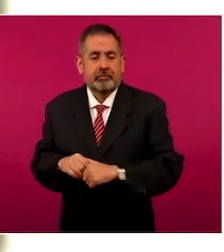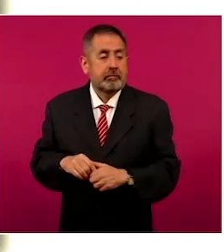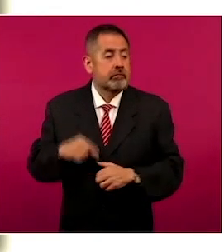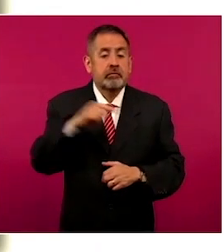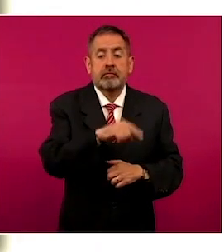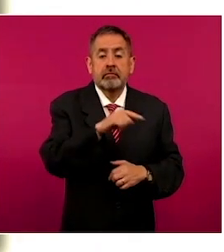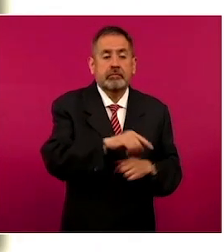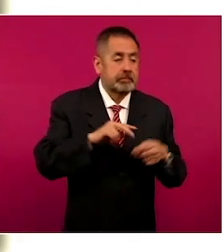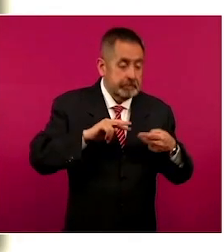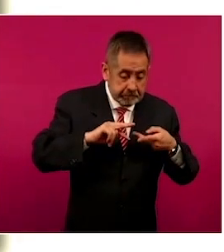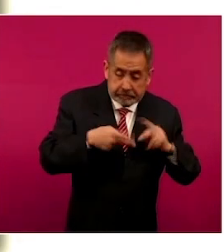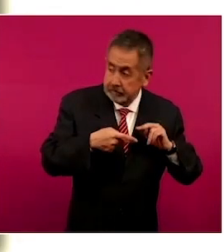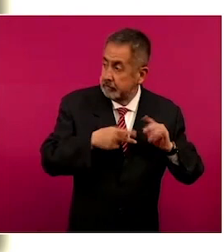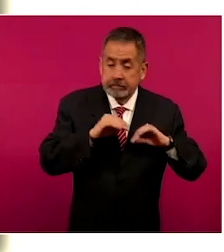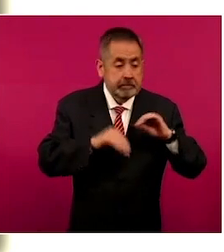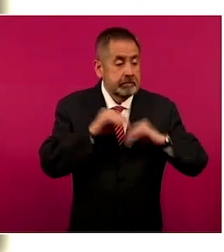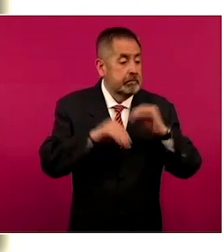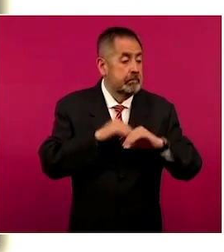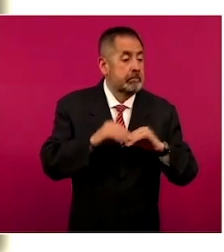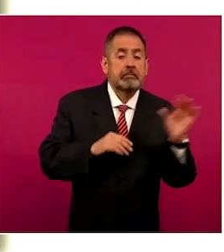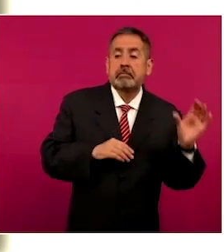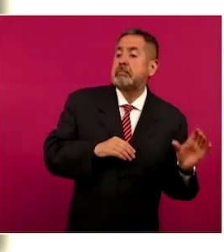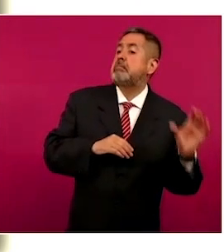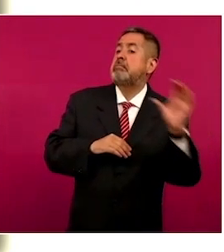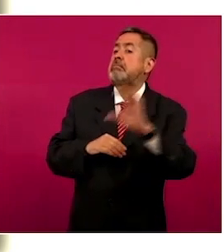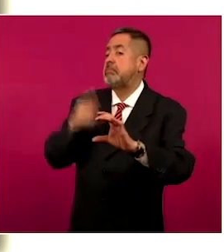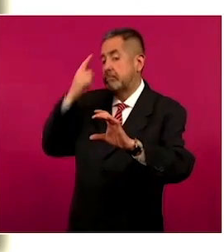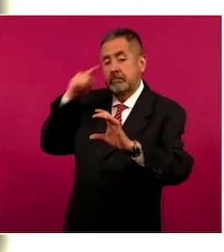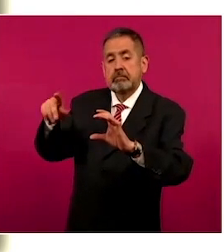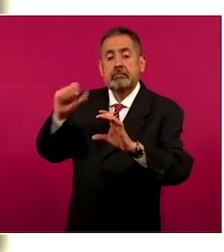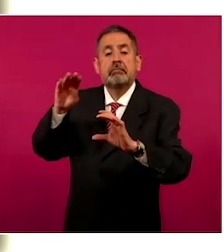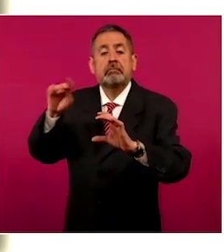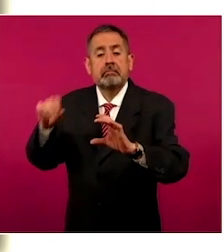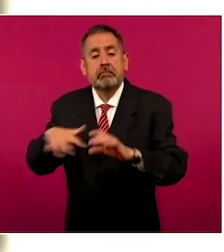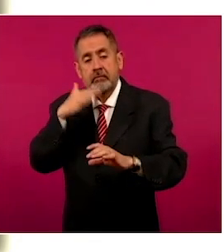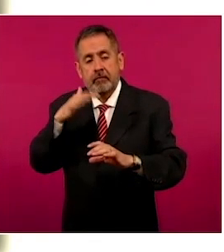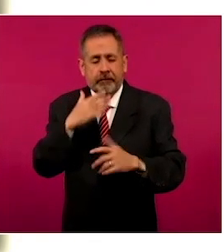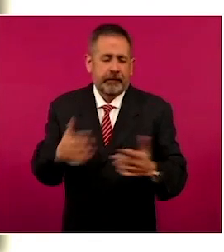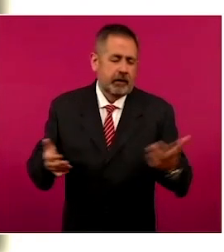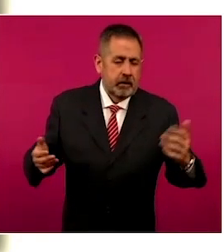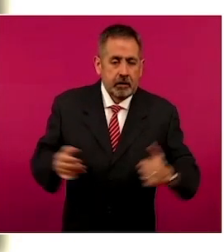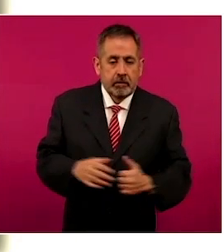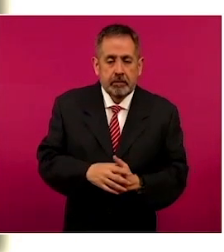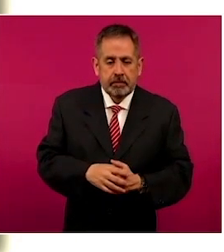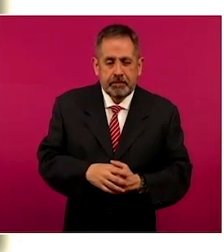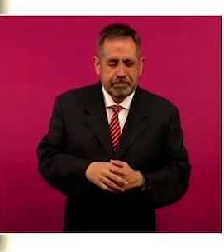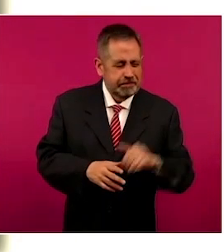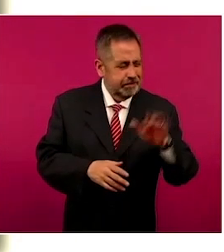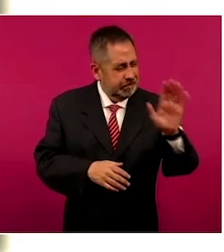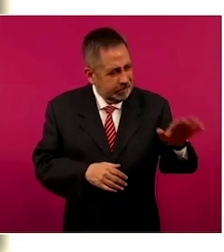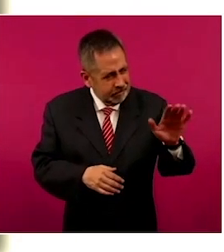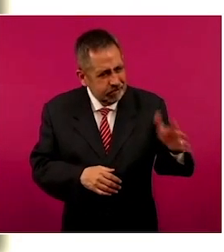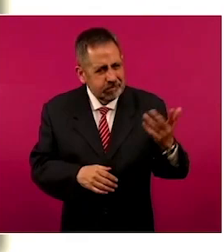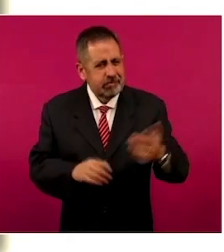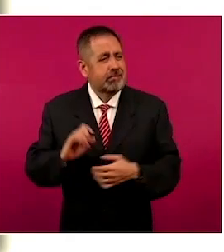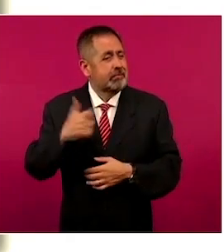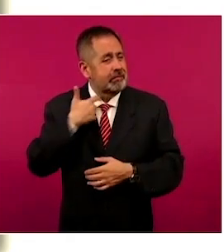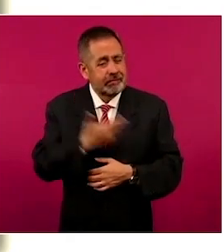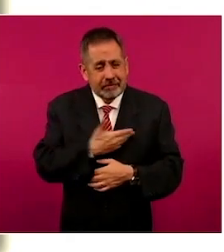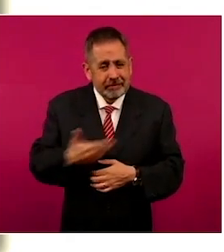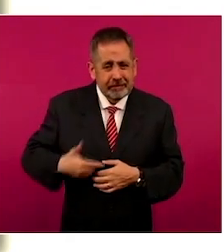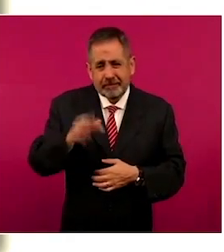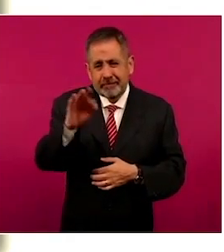esa revelación y le adjudicó a López Obrador el asunto que revise bien sus fuentes señor expresidente